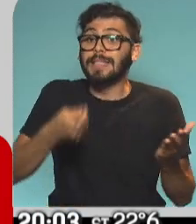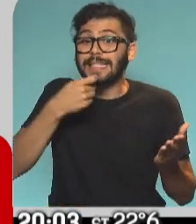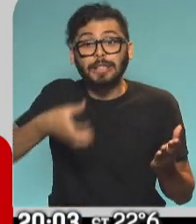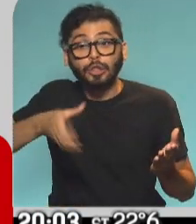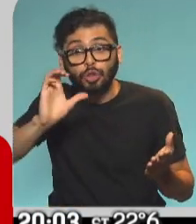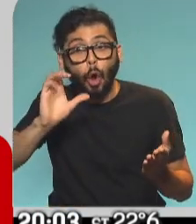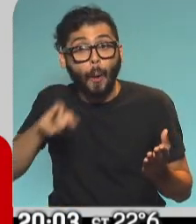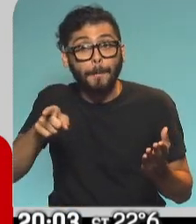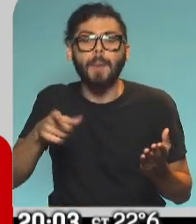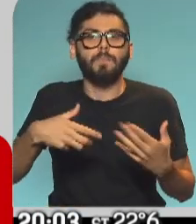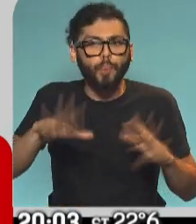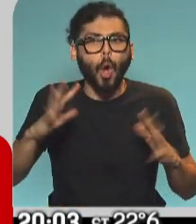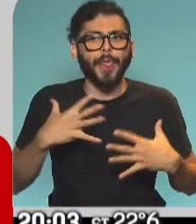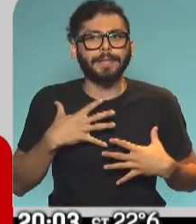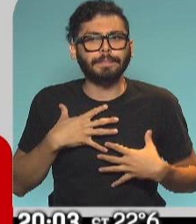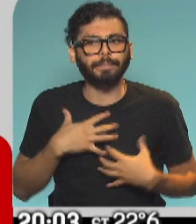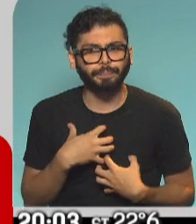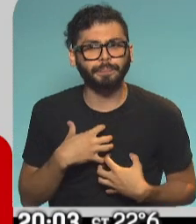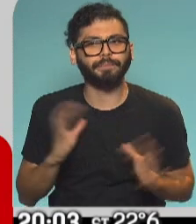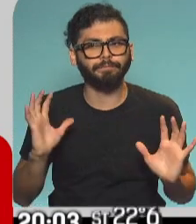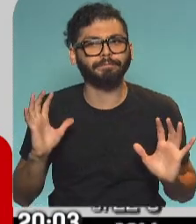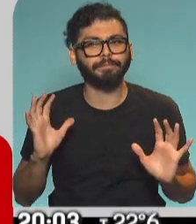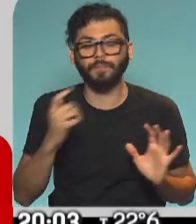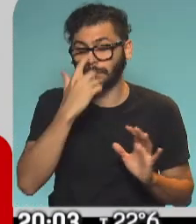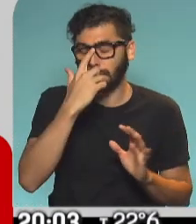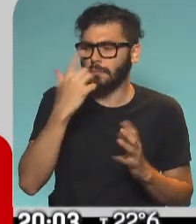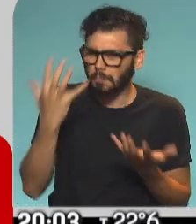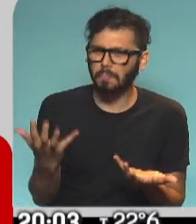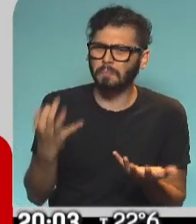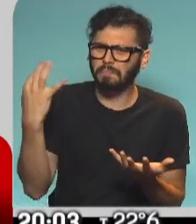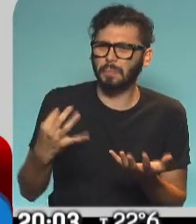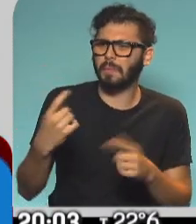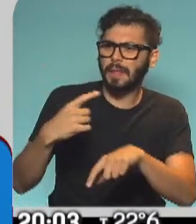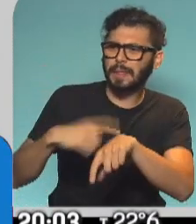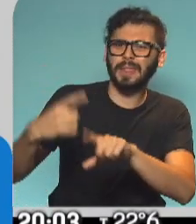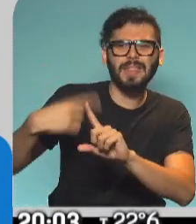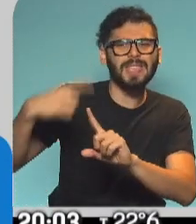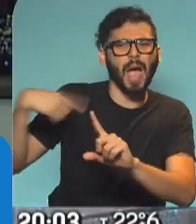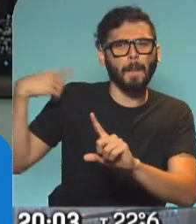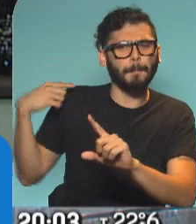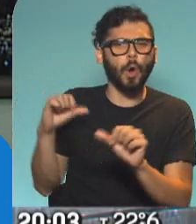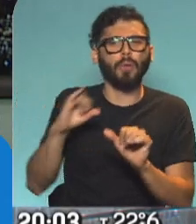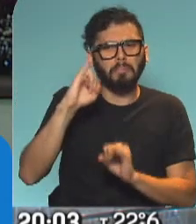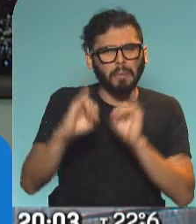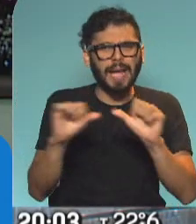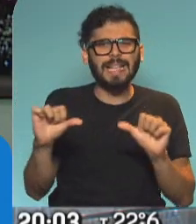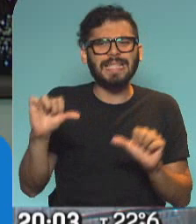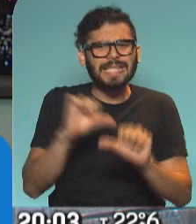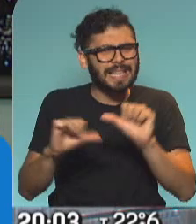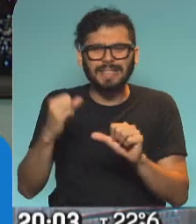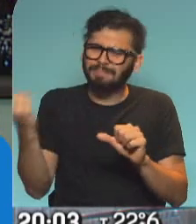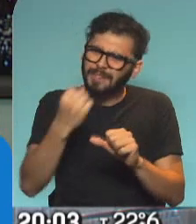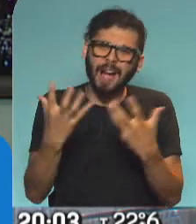ingesta del producto en cuestión. Si estamos hablando desde hace tiempo de la necesidad de la ciencia, de apoyar la ciencia,